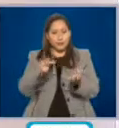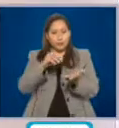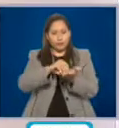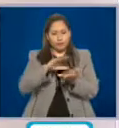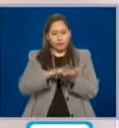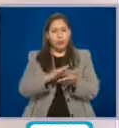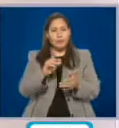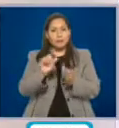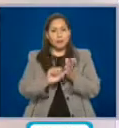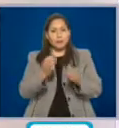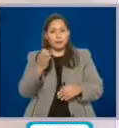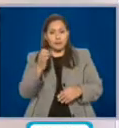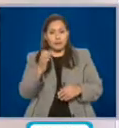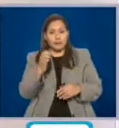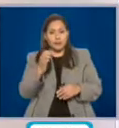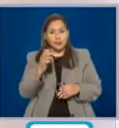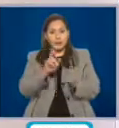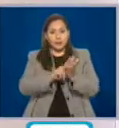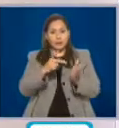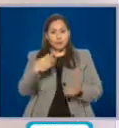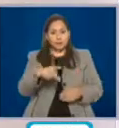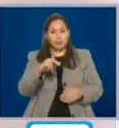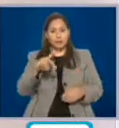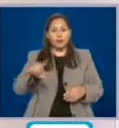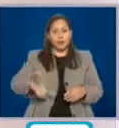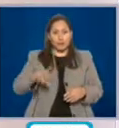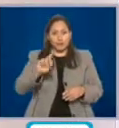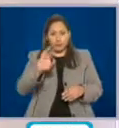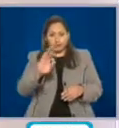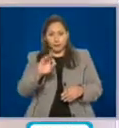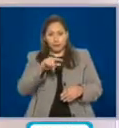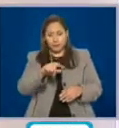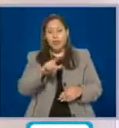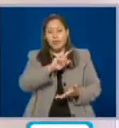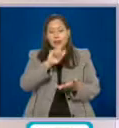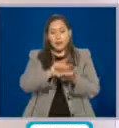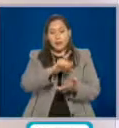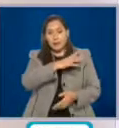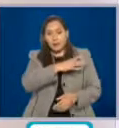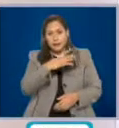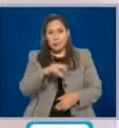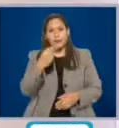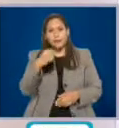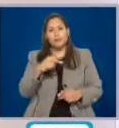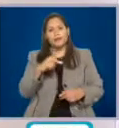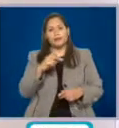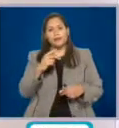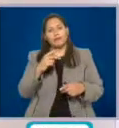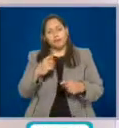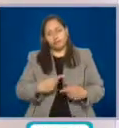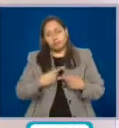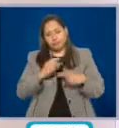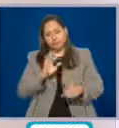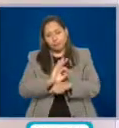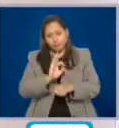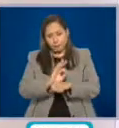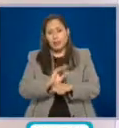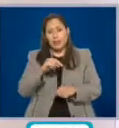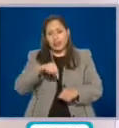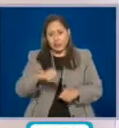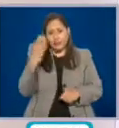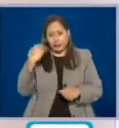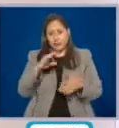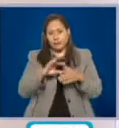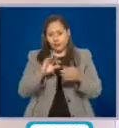enero precisamente en el Diario Oficial la Ley General de Protección de Datos Personales, que establece las bases, y aquí hablamos algo al